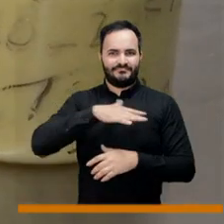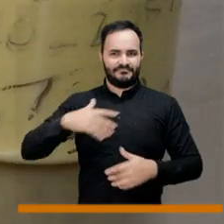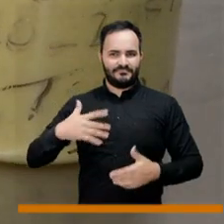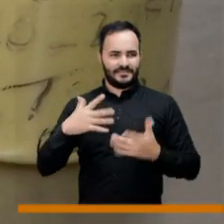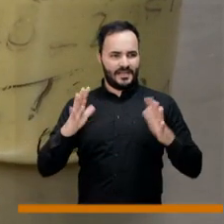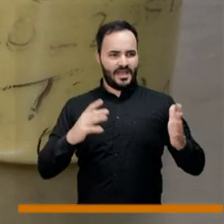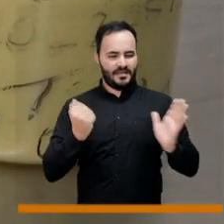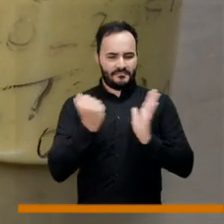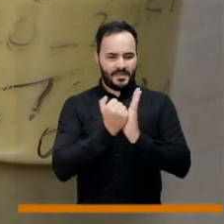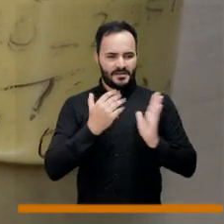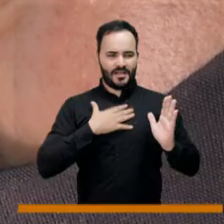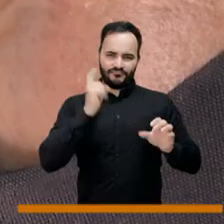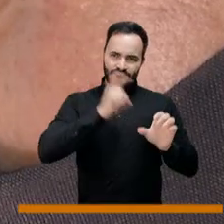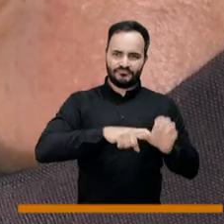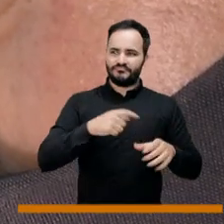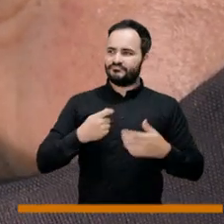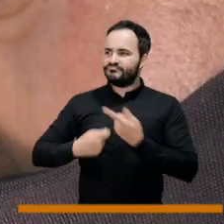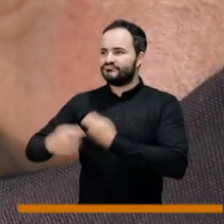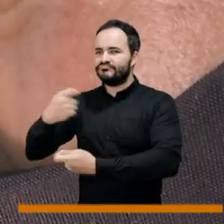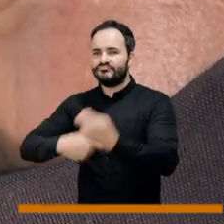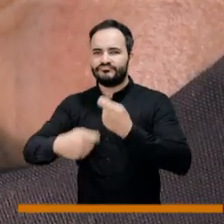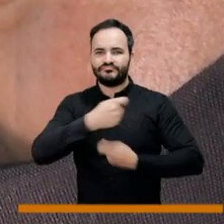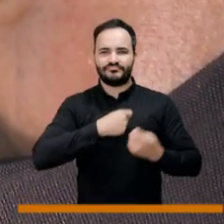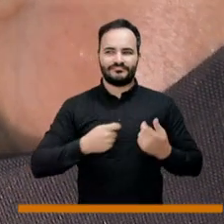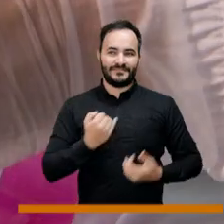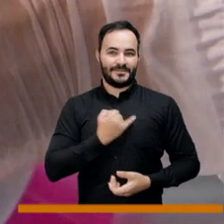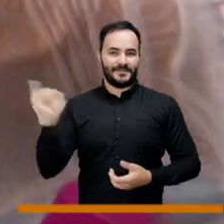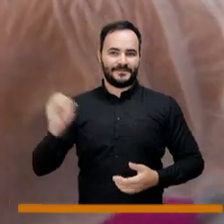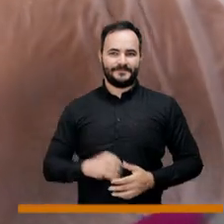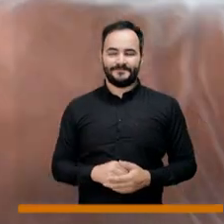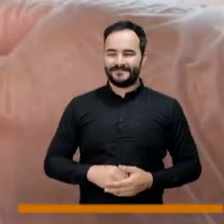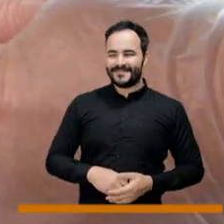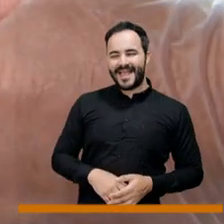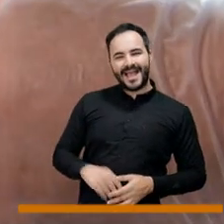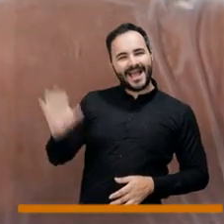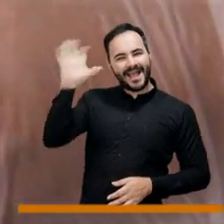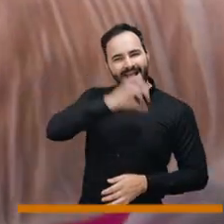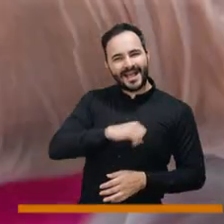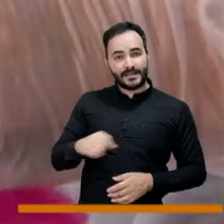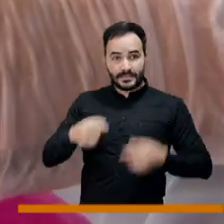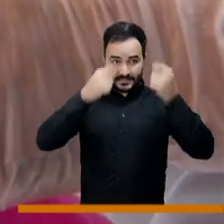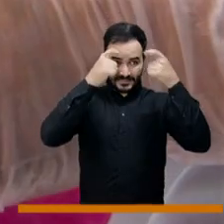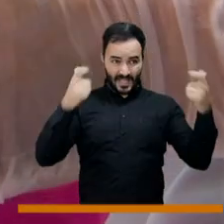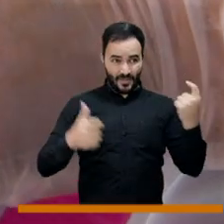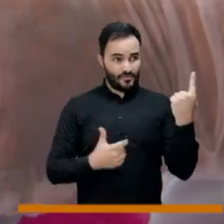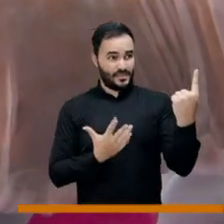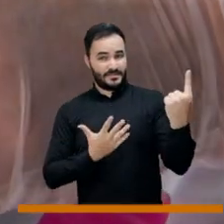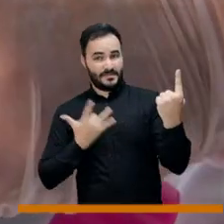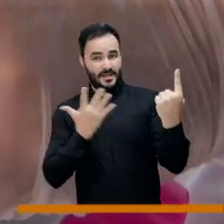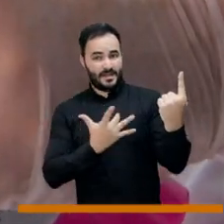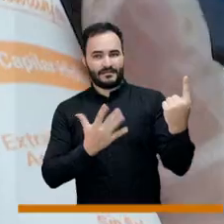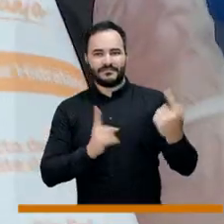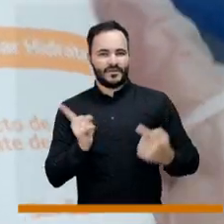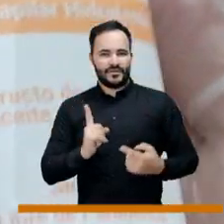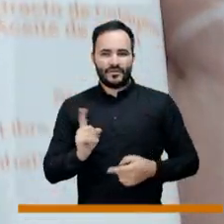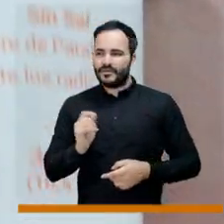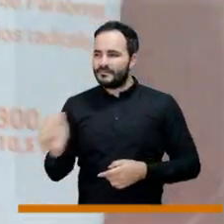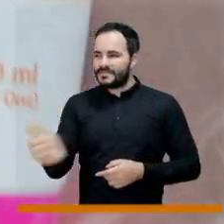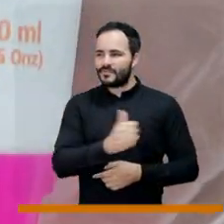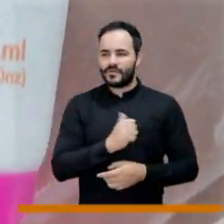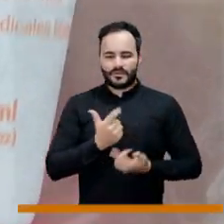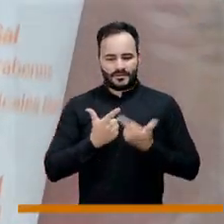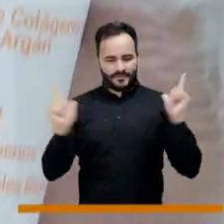país que representan la marca y son distribuidoras independientes. Eso no lo hubiera podido hacer el Estado, eso lo hizo fue la